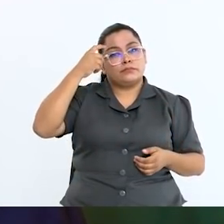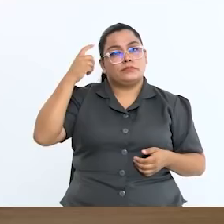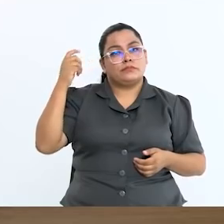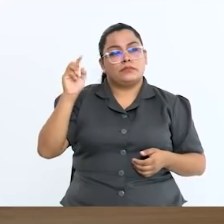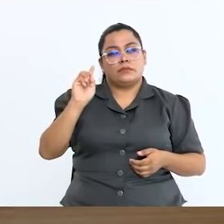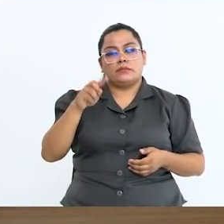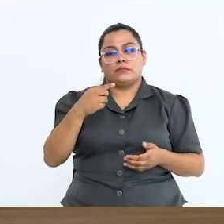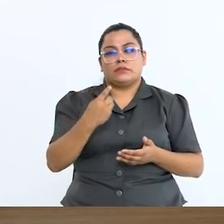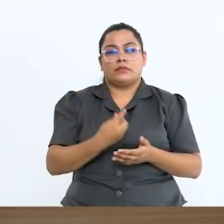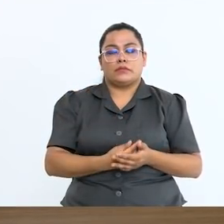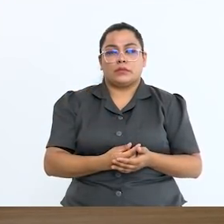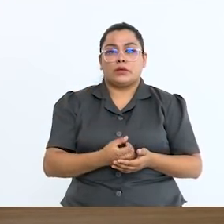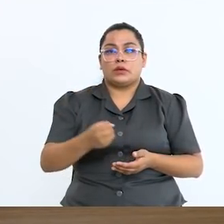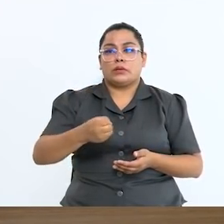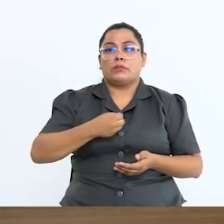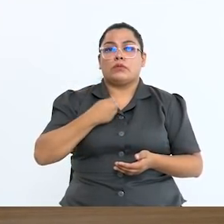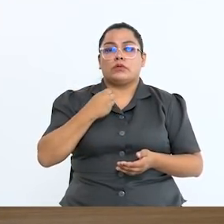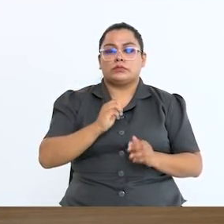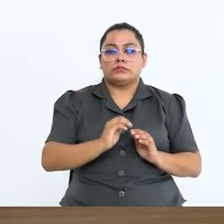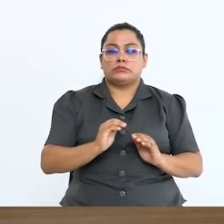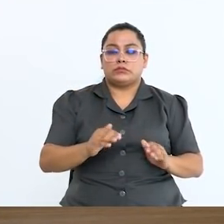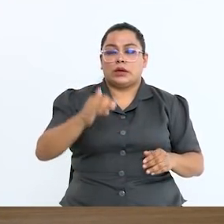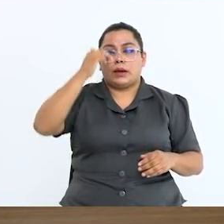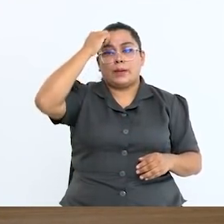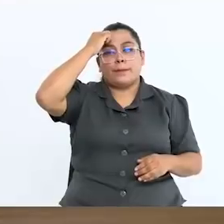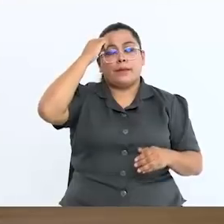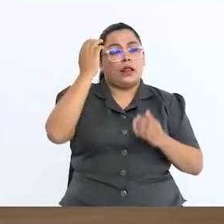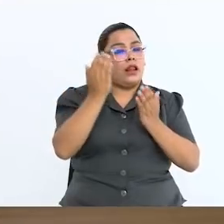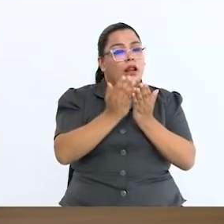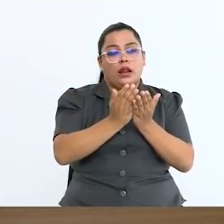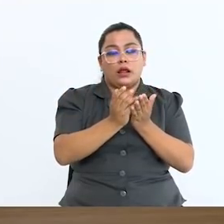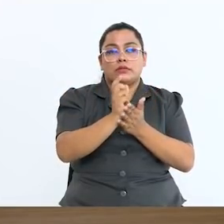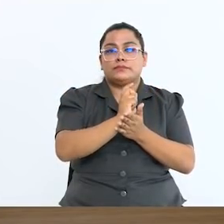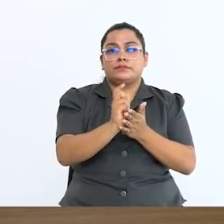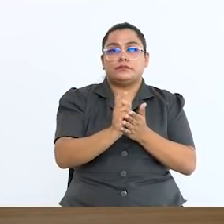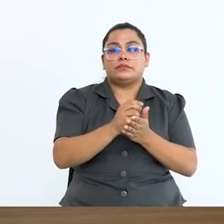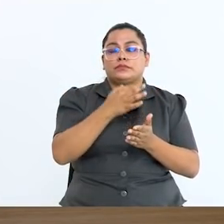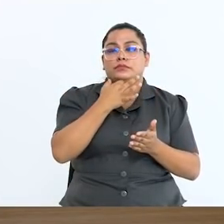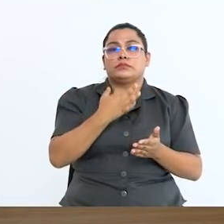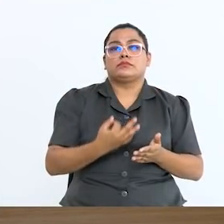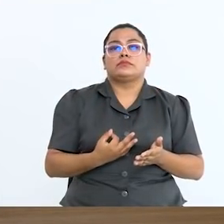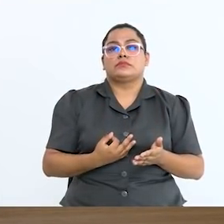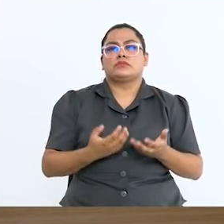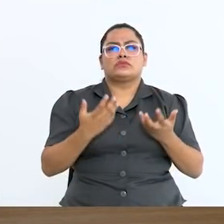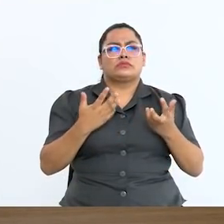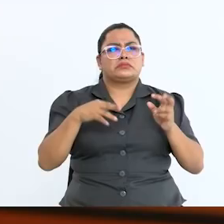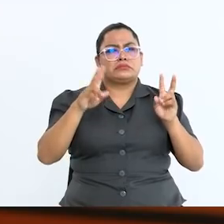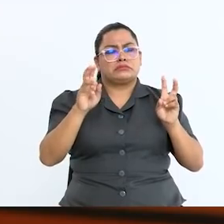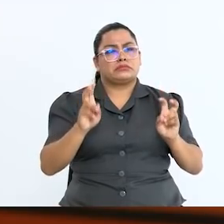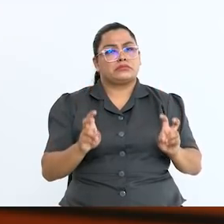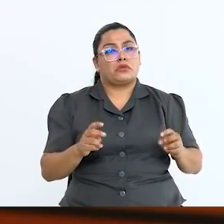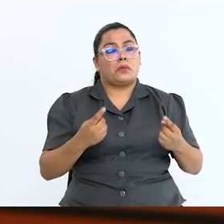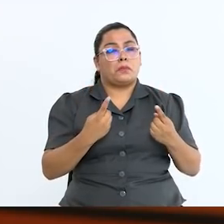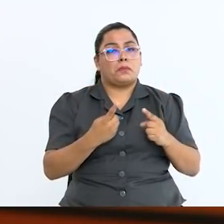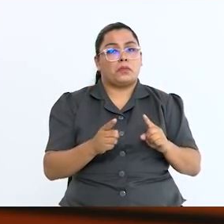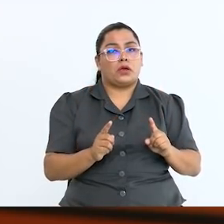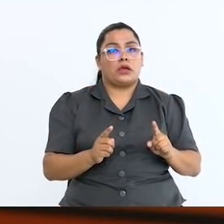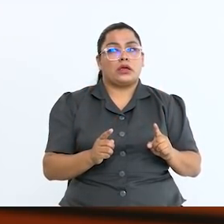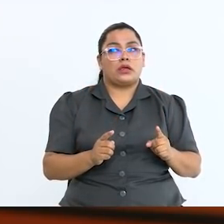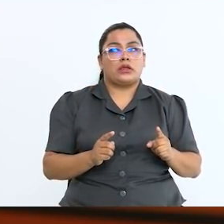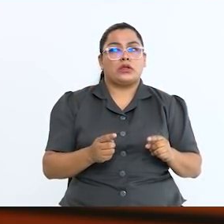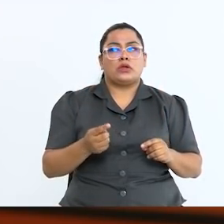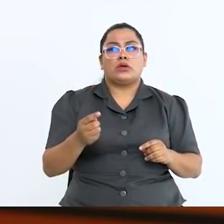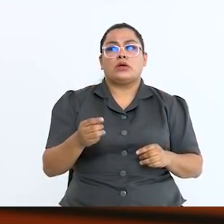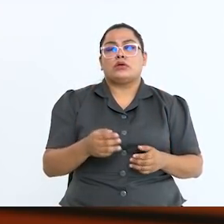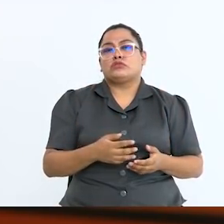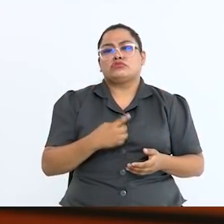bien, recordemos que en primer grado lo primordial es que los niños aprendan a leer y a escribir. Si bien es cierto, son varios contenidos, pero estos son